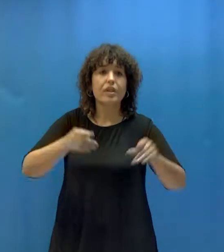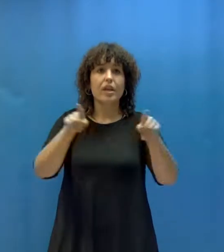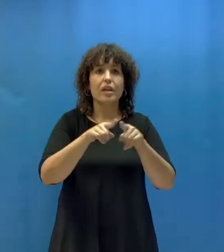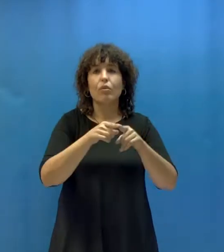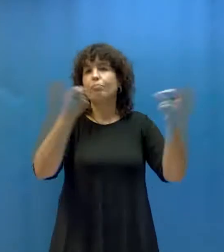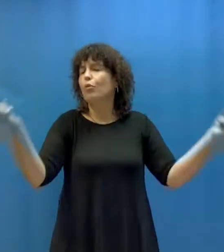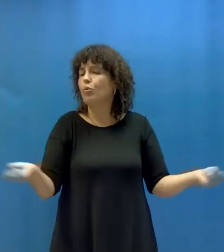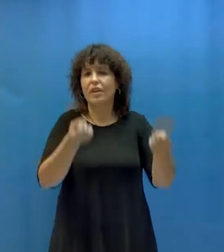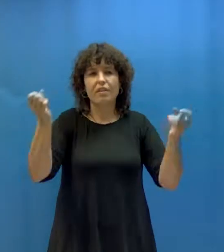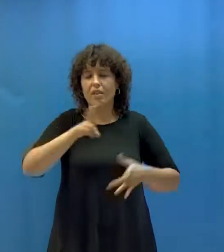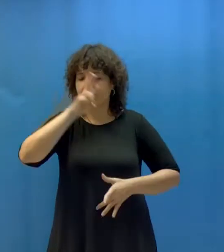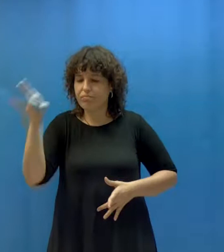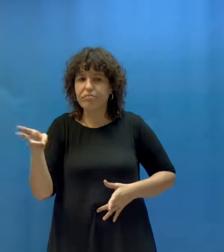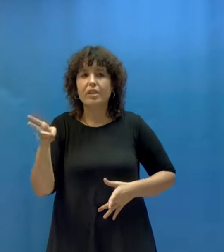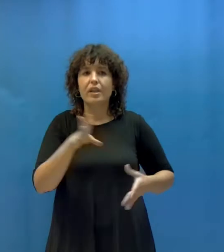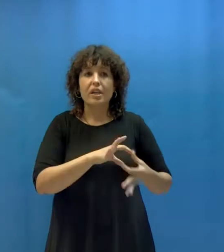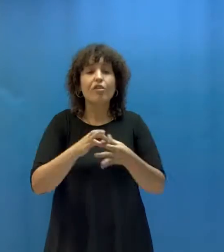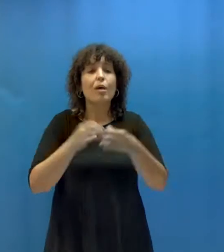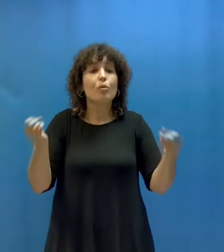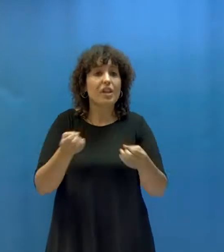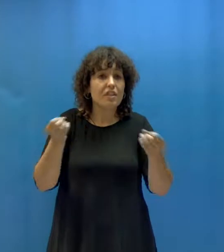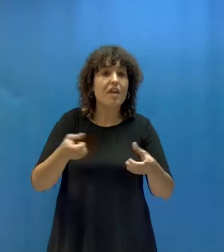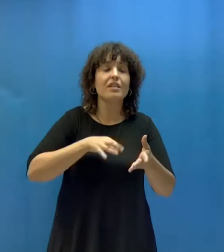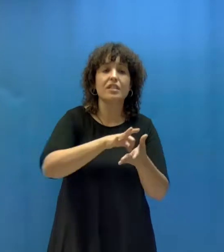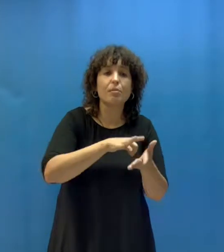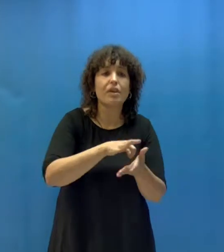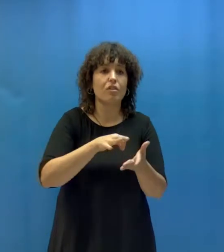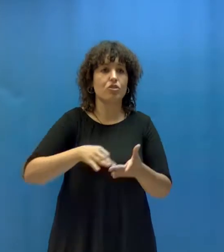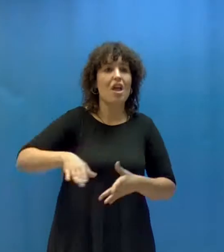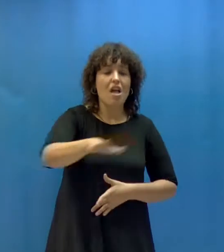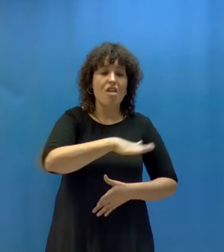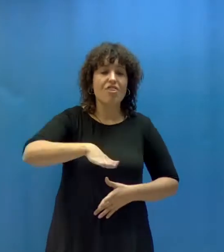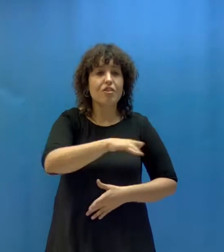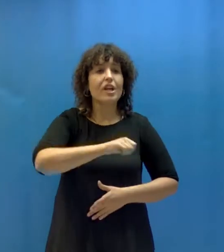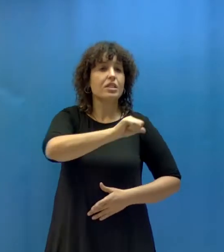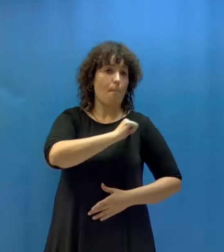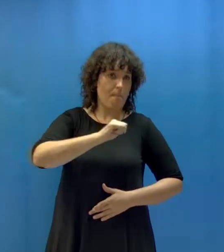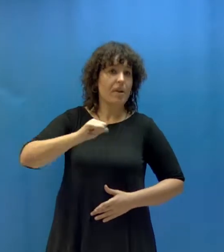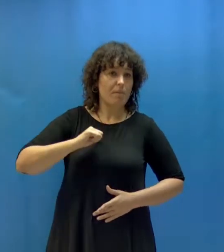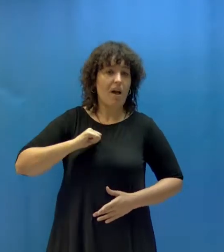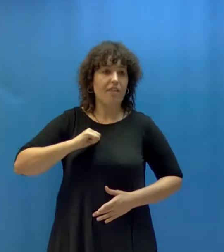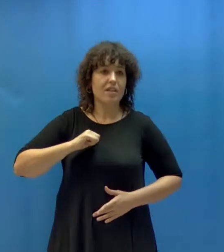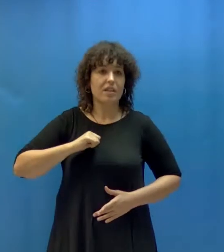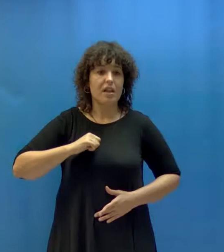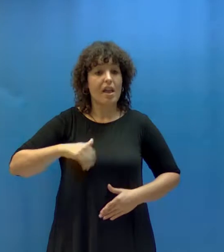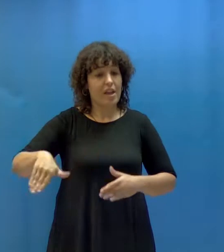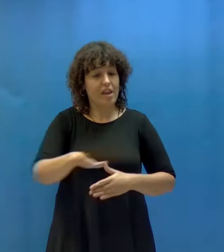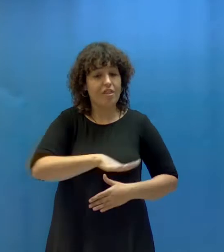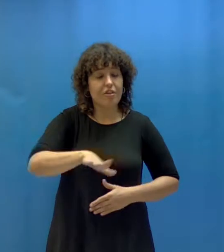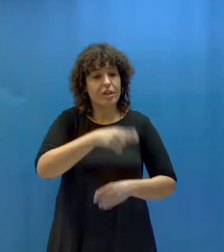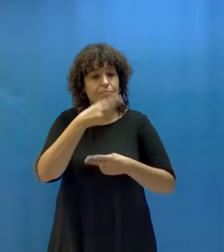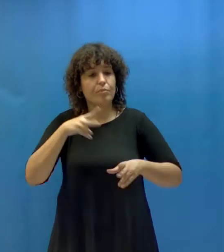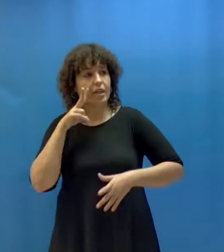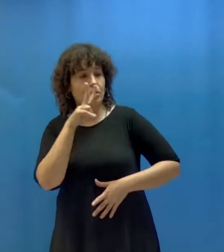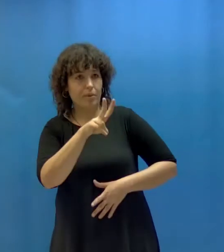luminosos, etcétera, destinados a publicidad comercial de servicios ubicados en parcelas privadas y perceptibles desde la vía pública. También, conforme al